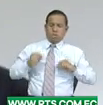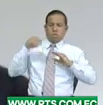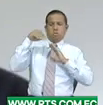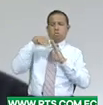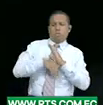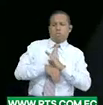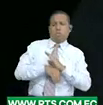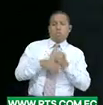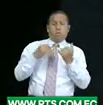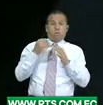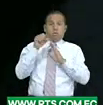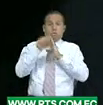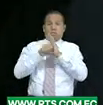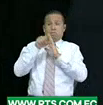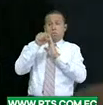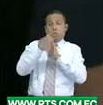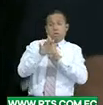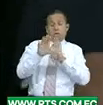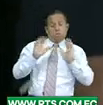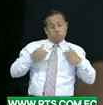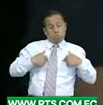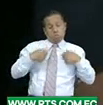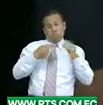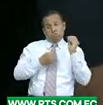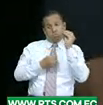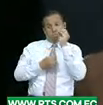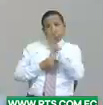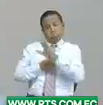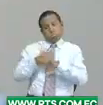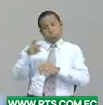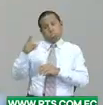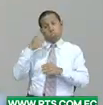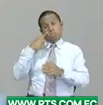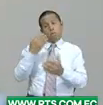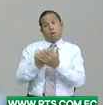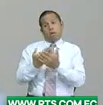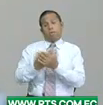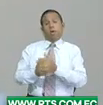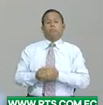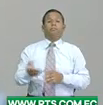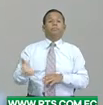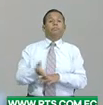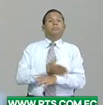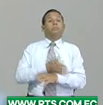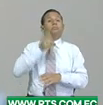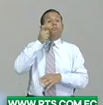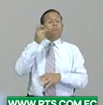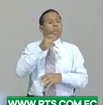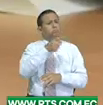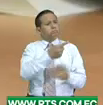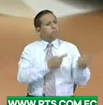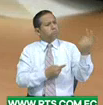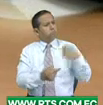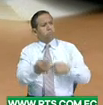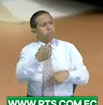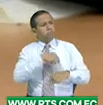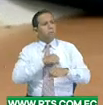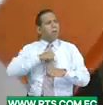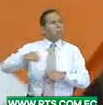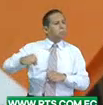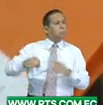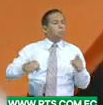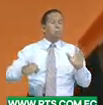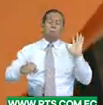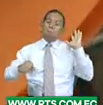este video será la única prueba de descargo que presentará. La comisión lo declaró en rebeldía mientras la indagación continúa, pues hasta el 5 de